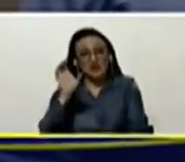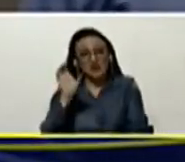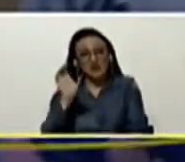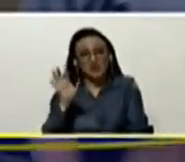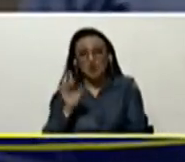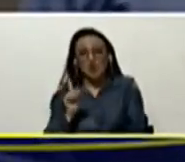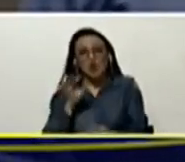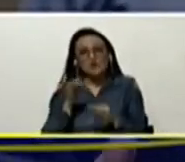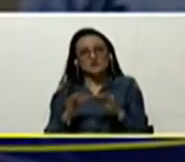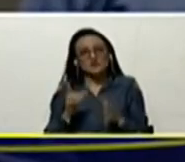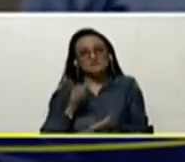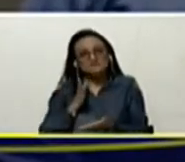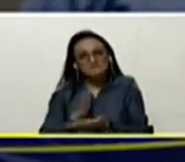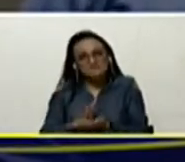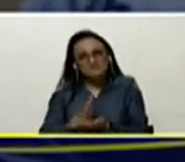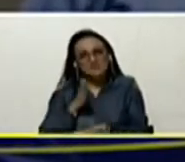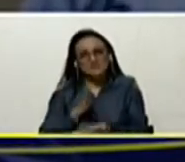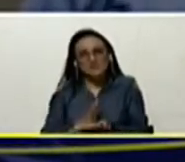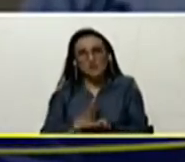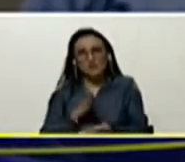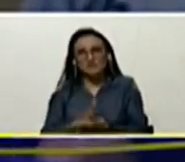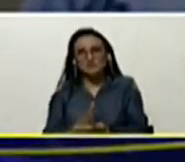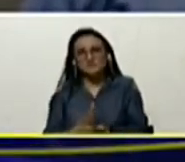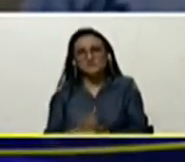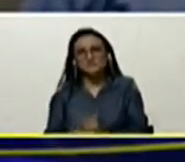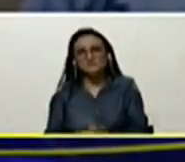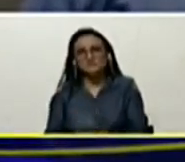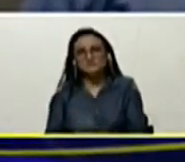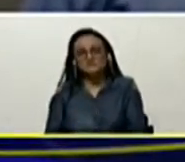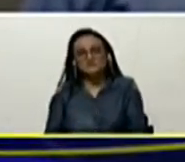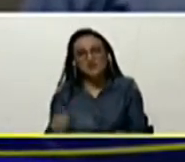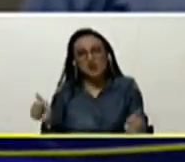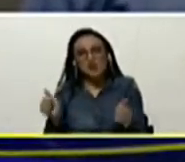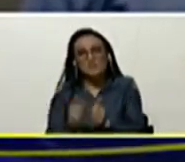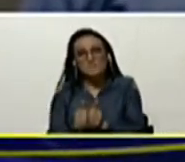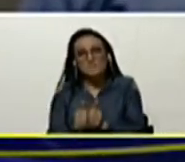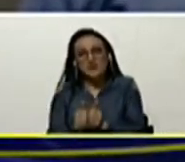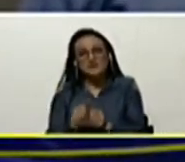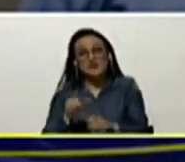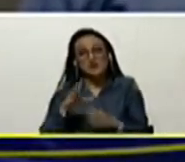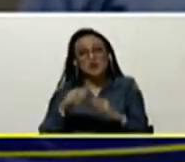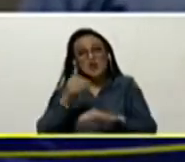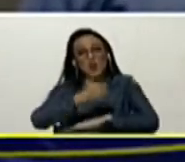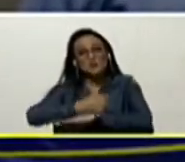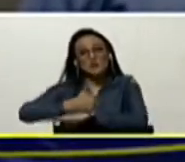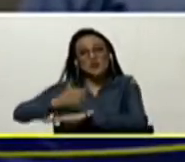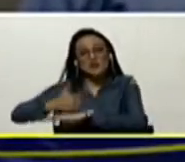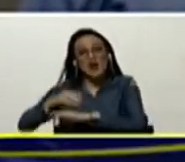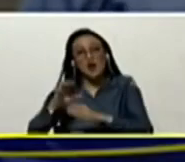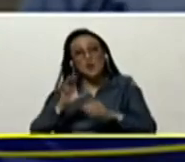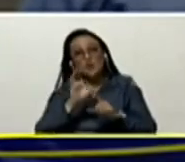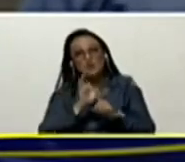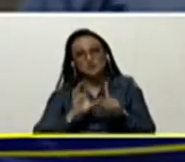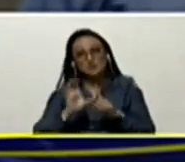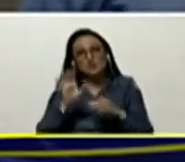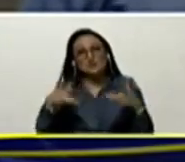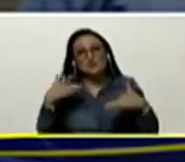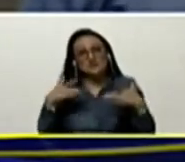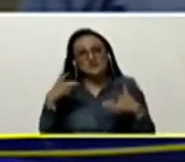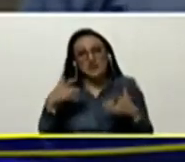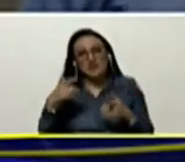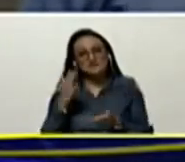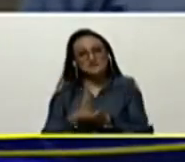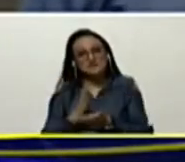casualmente, sino constantemente, acompañe a las autoridades de la cultura, a sus actividades